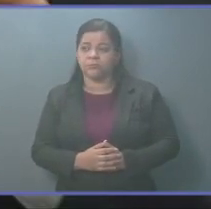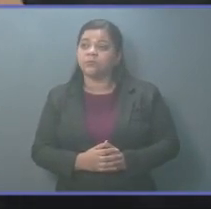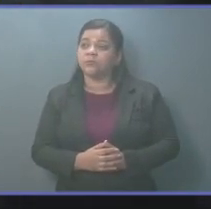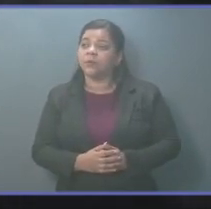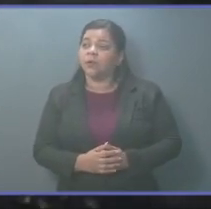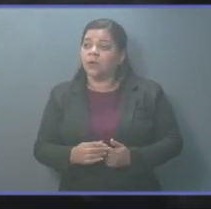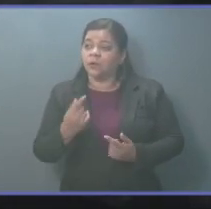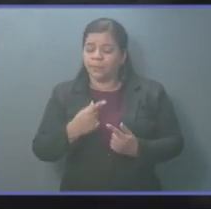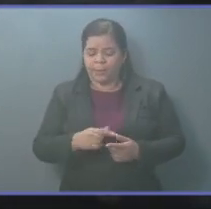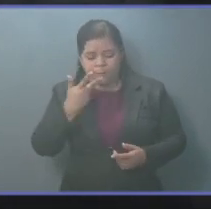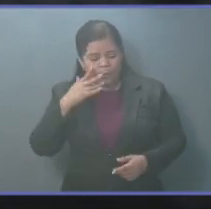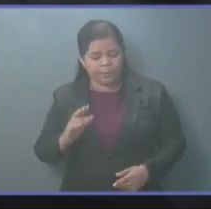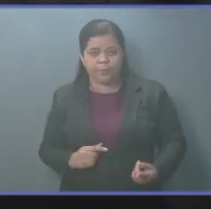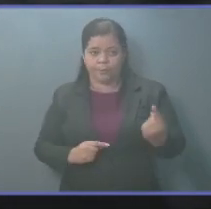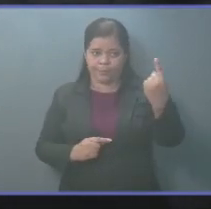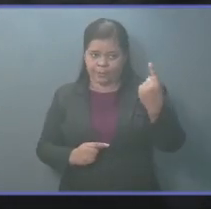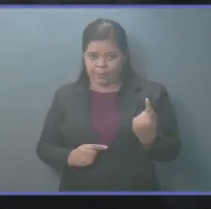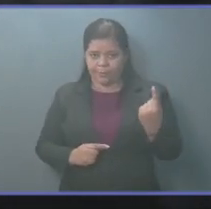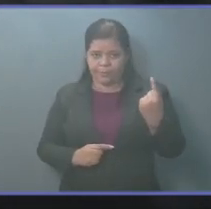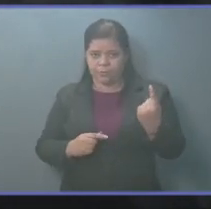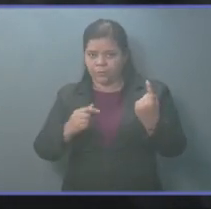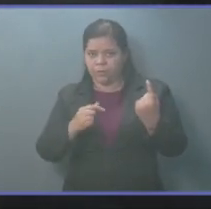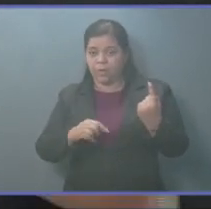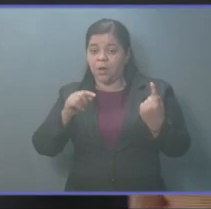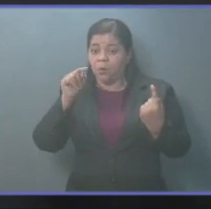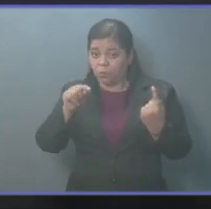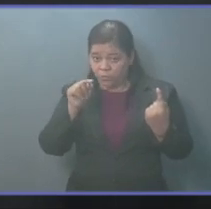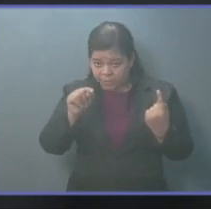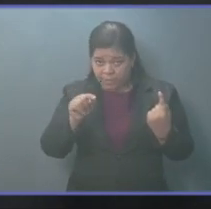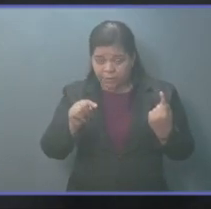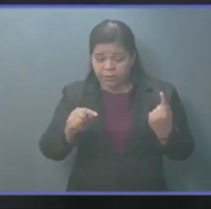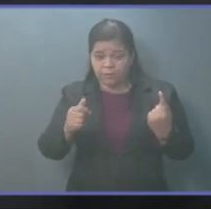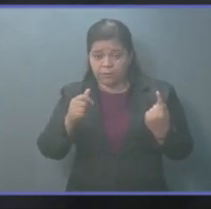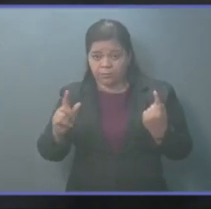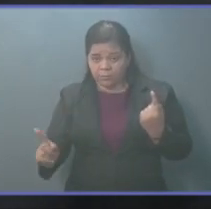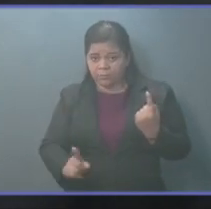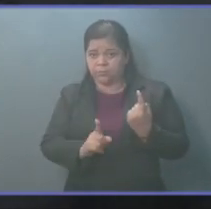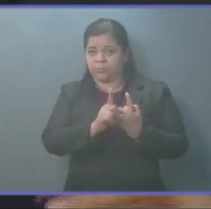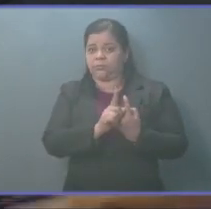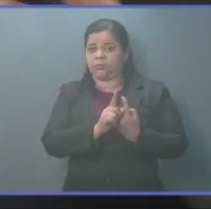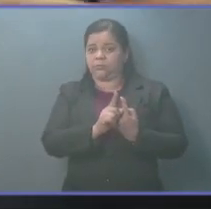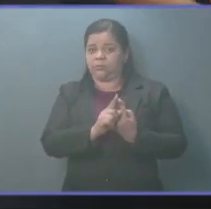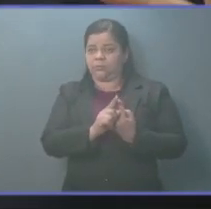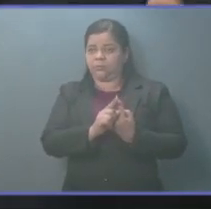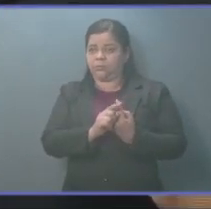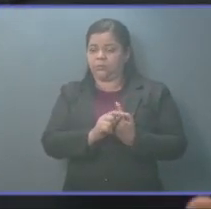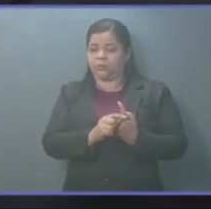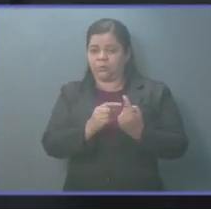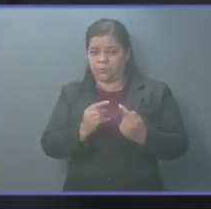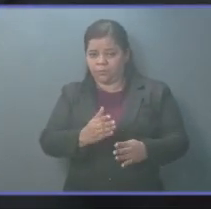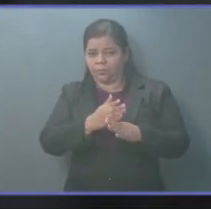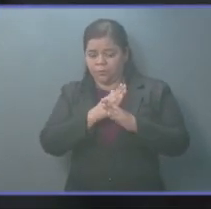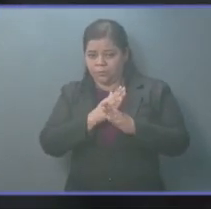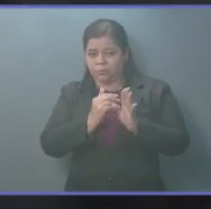el funcionario al que a usted le da seguridad, el que usted protege,